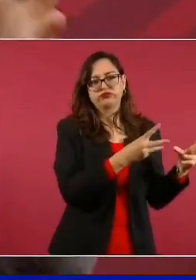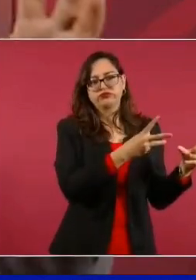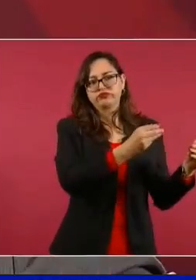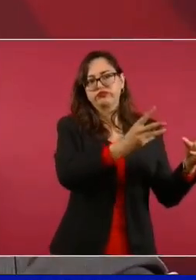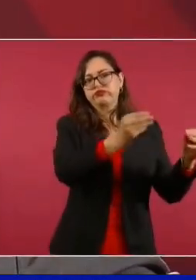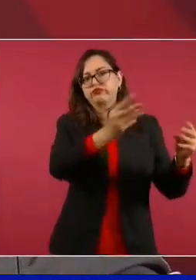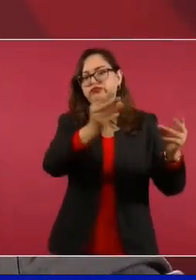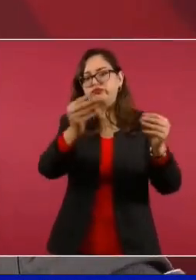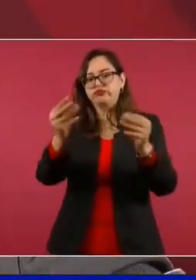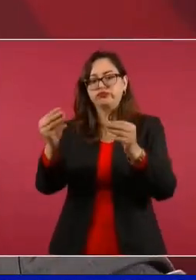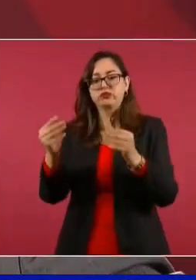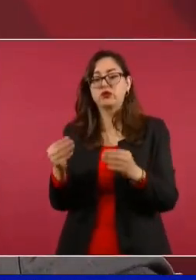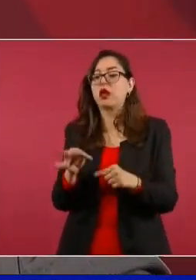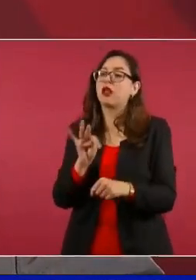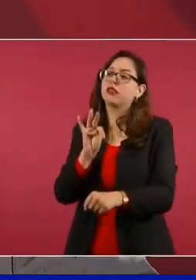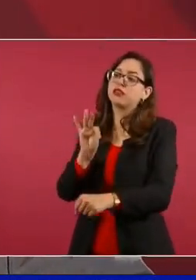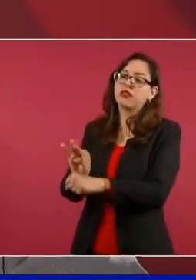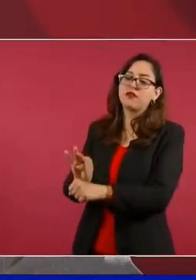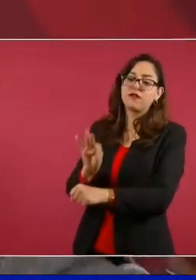para